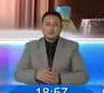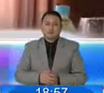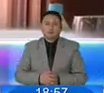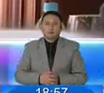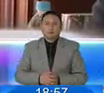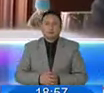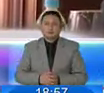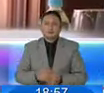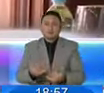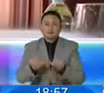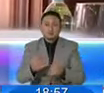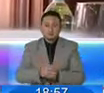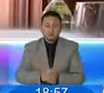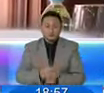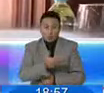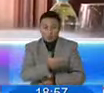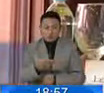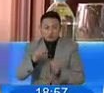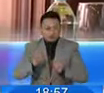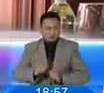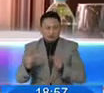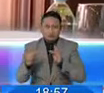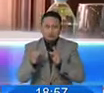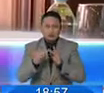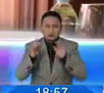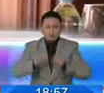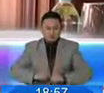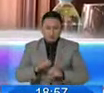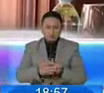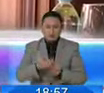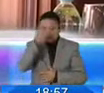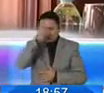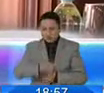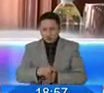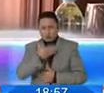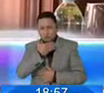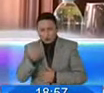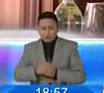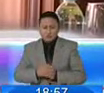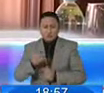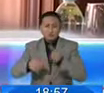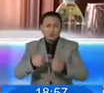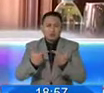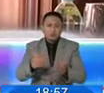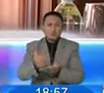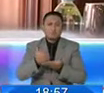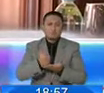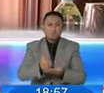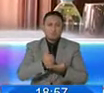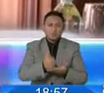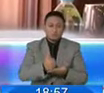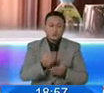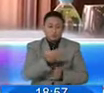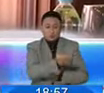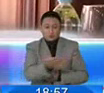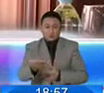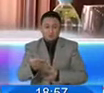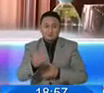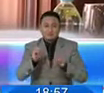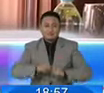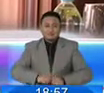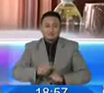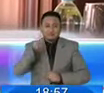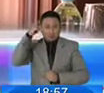estar en contacto permanente con ustedes para poder tomar las mejores decisiones en beneficio de ustedes,